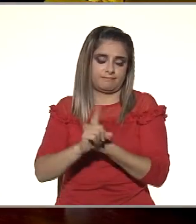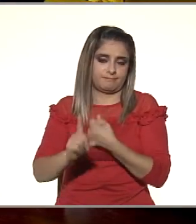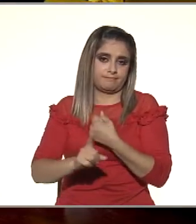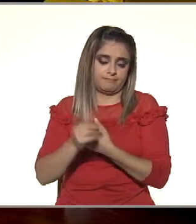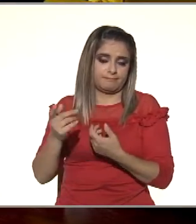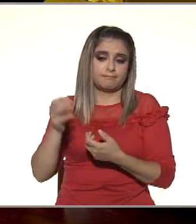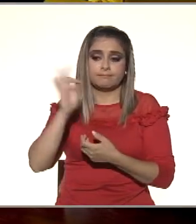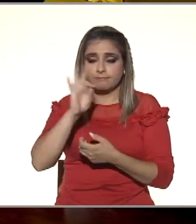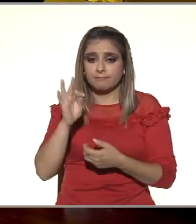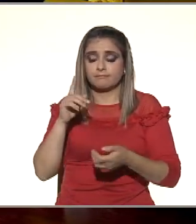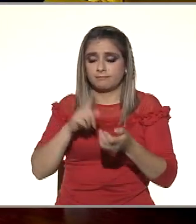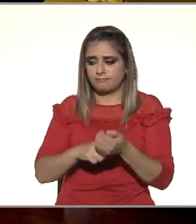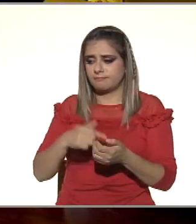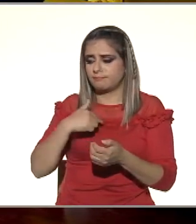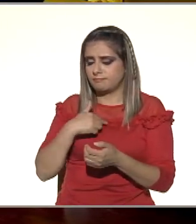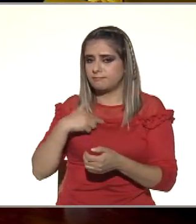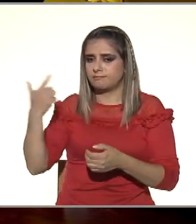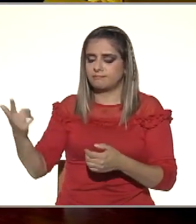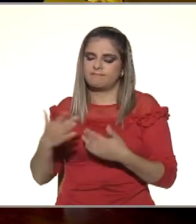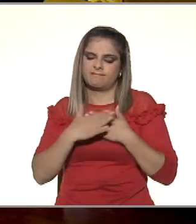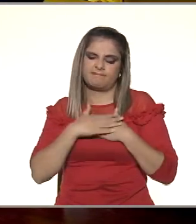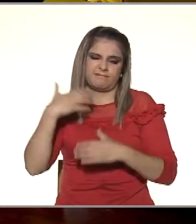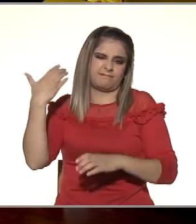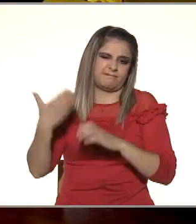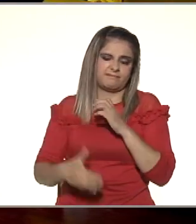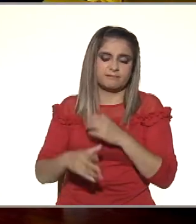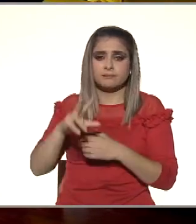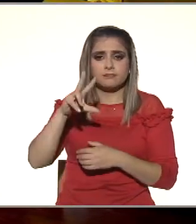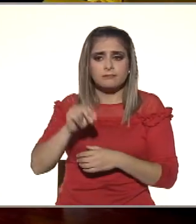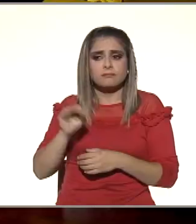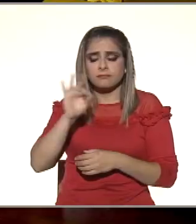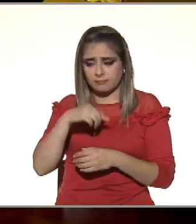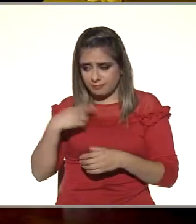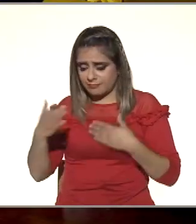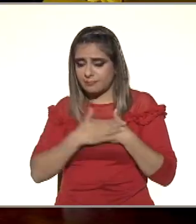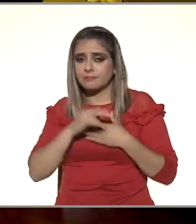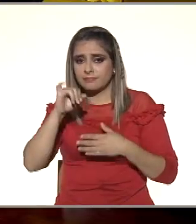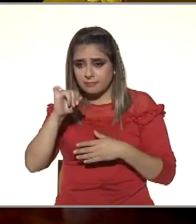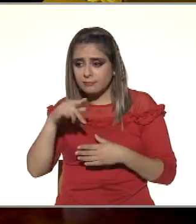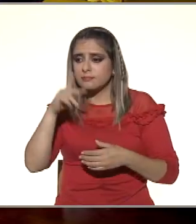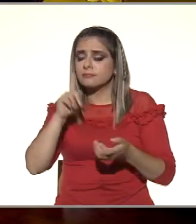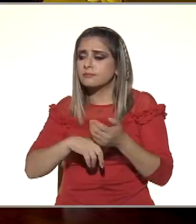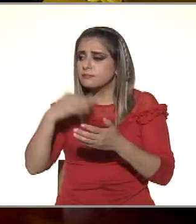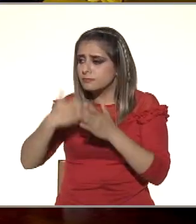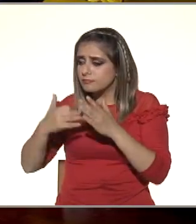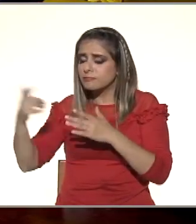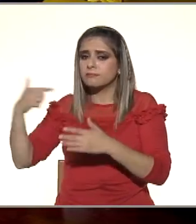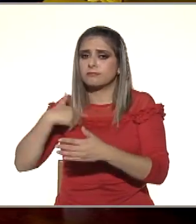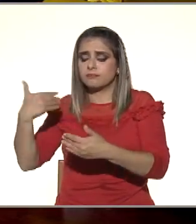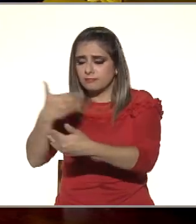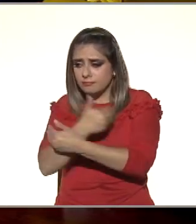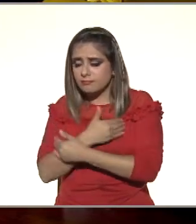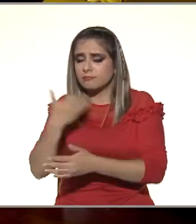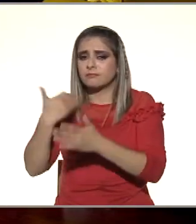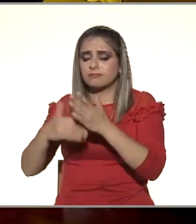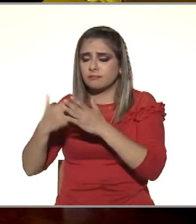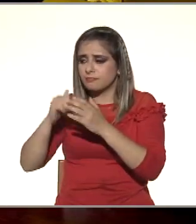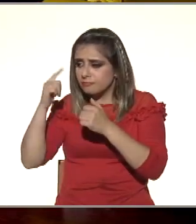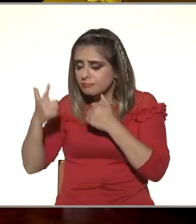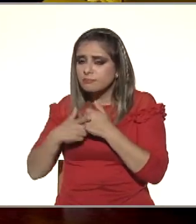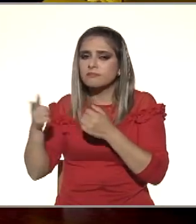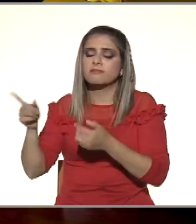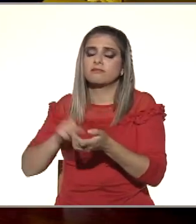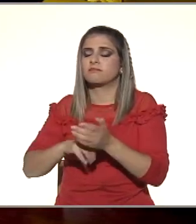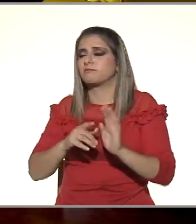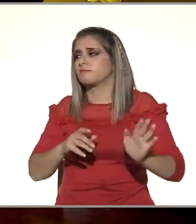y quizá el papá la quería y la seguía amando igual, y a lo mejor le dolía que ella no lo abrazara. Seguramente. Entonces, ¿qué podríamos haber hecho